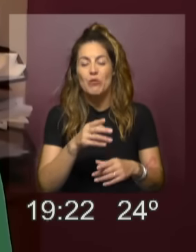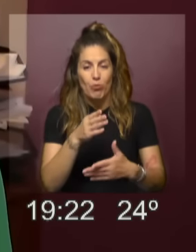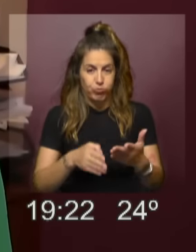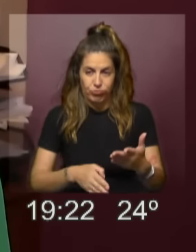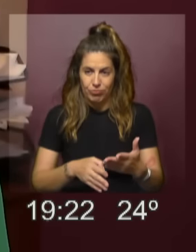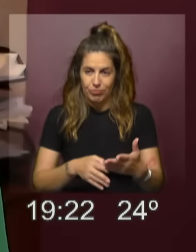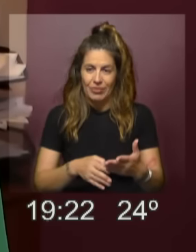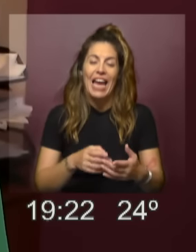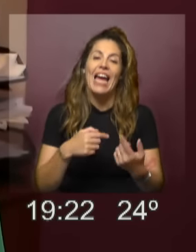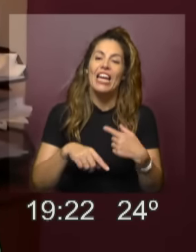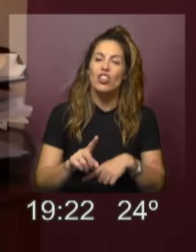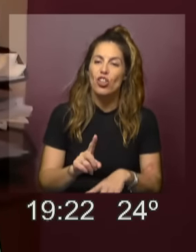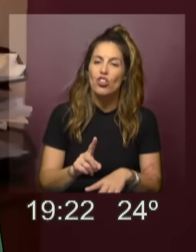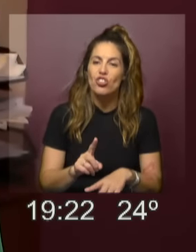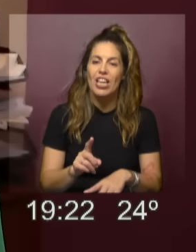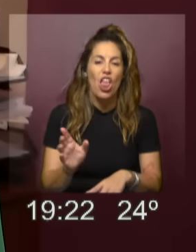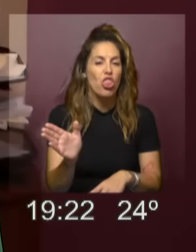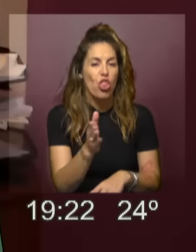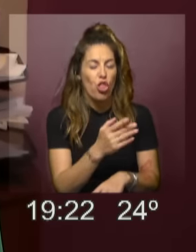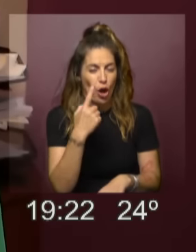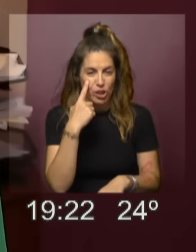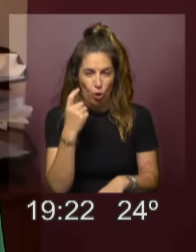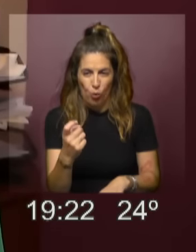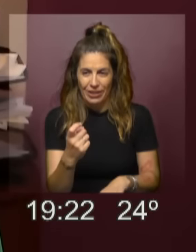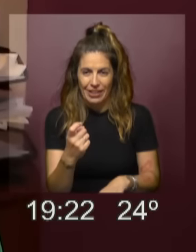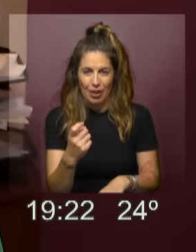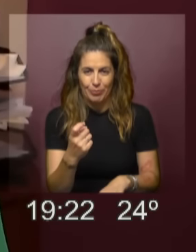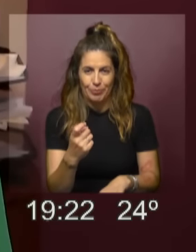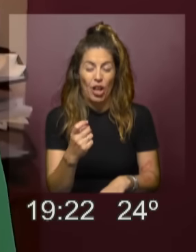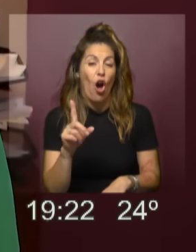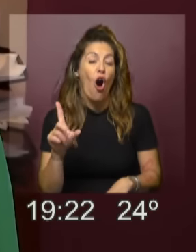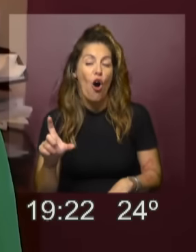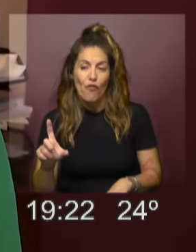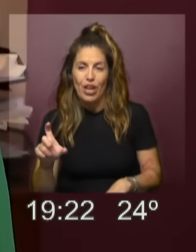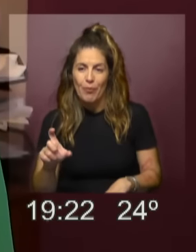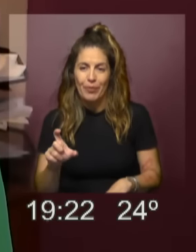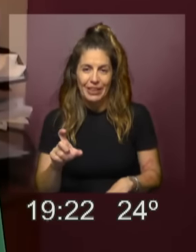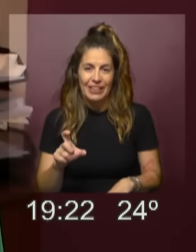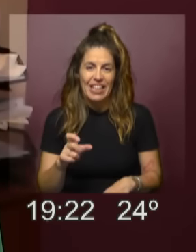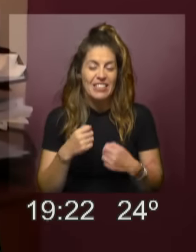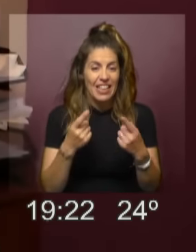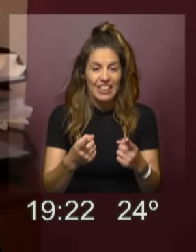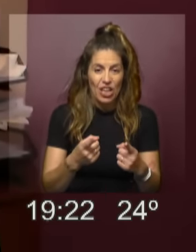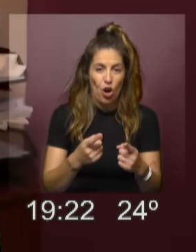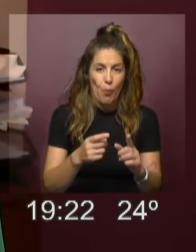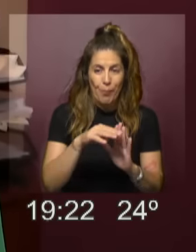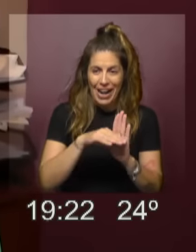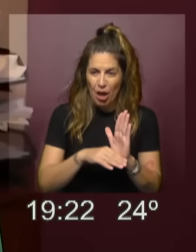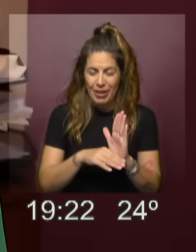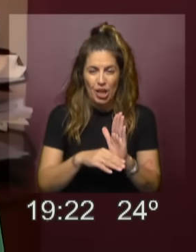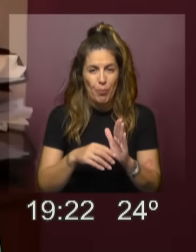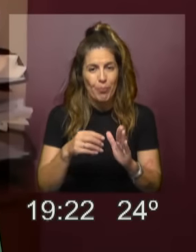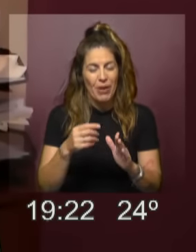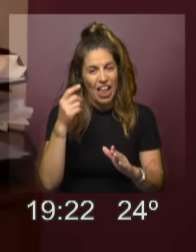interseccionalidad. Entonces, teniendo todo esto en cuenta, es que obviamente se establecieron parámetros para